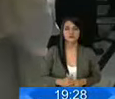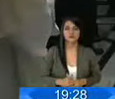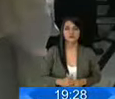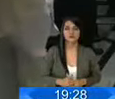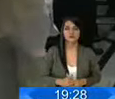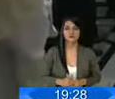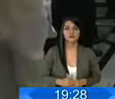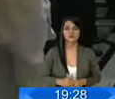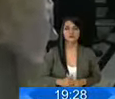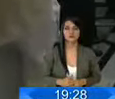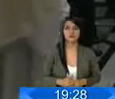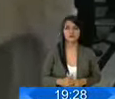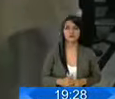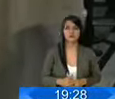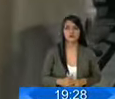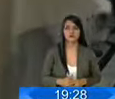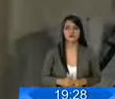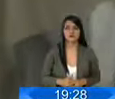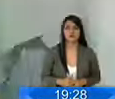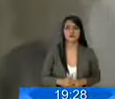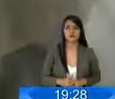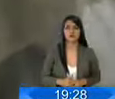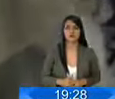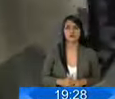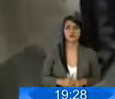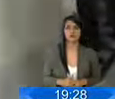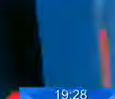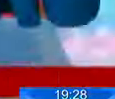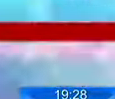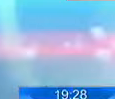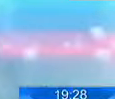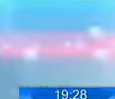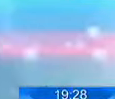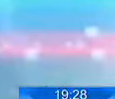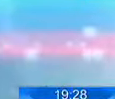Tobar. Informó desde la ciudad de Cuenca, Francisco Ramírez.